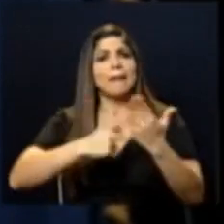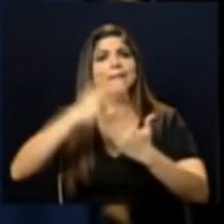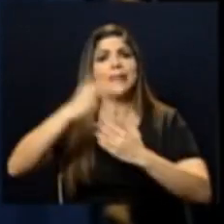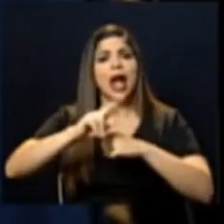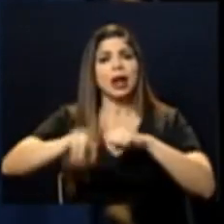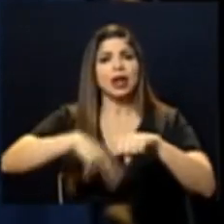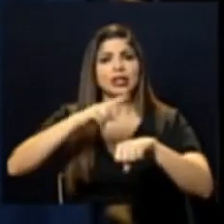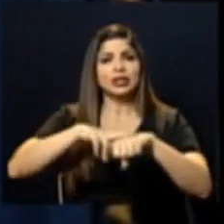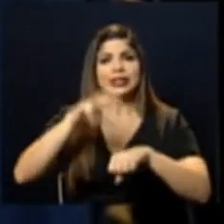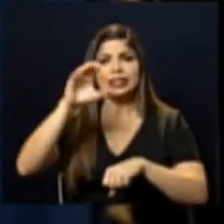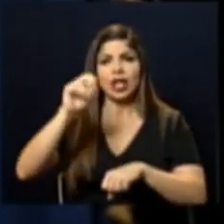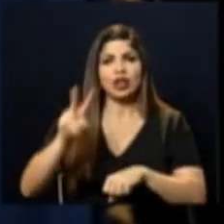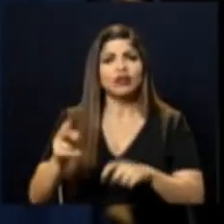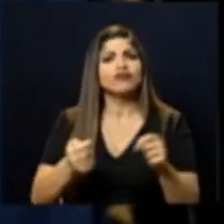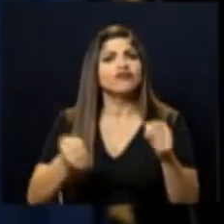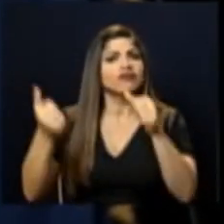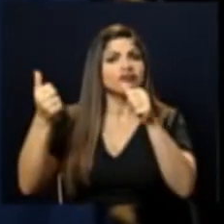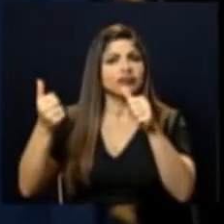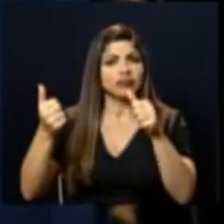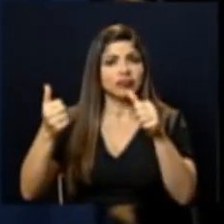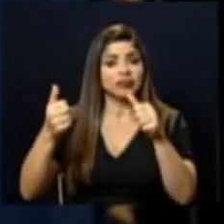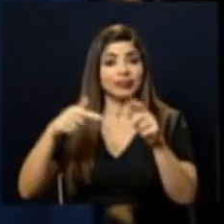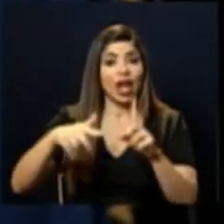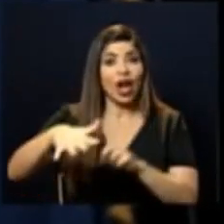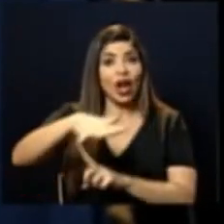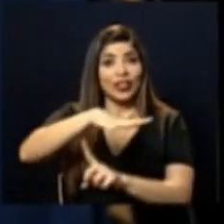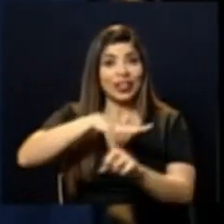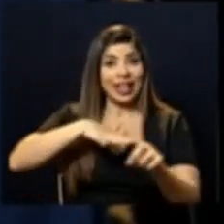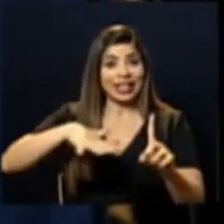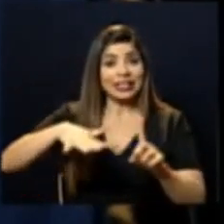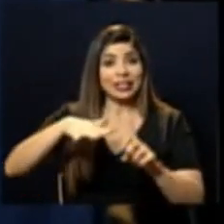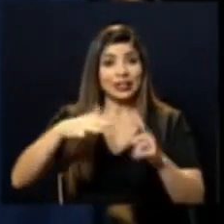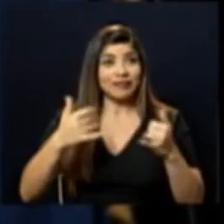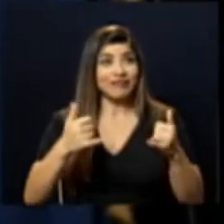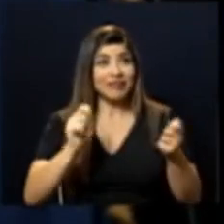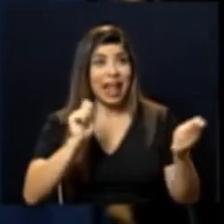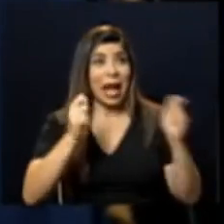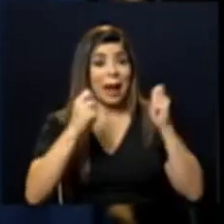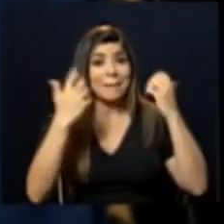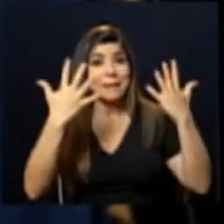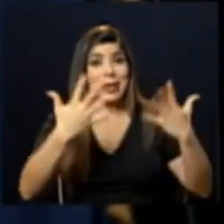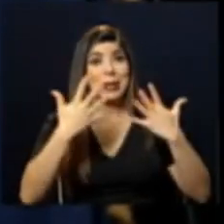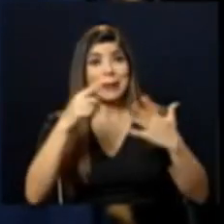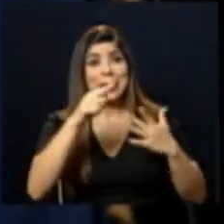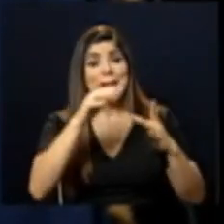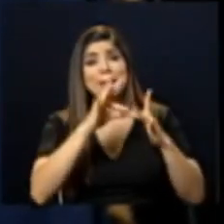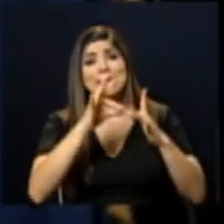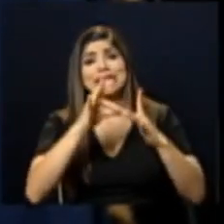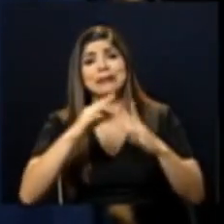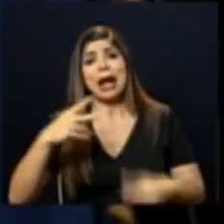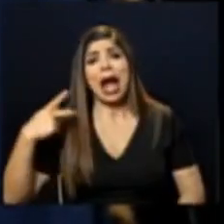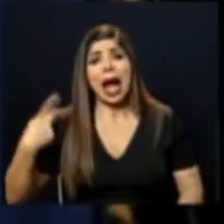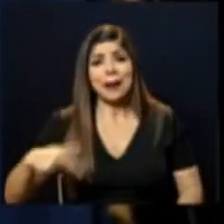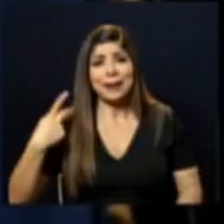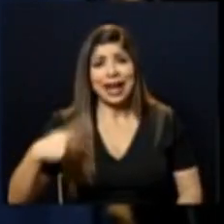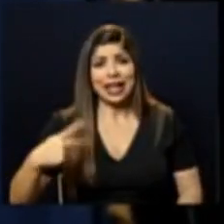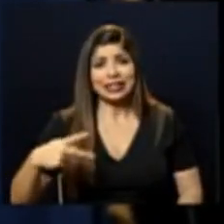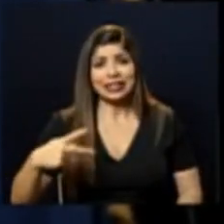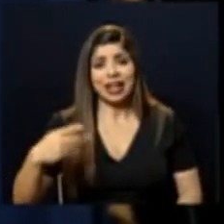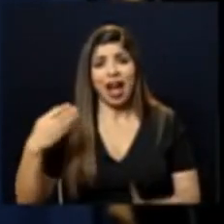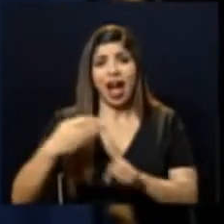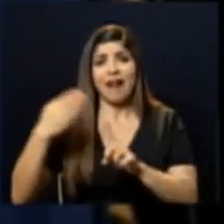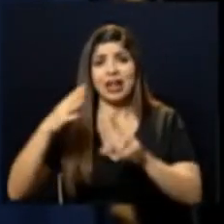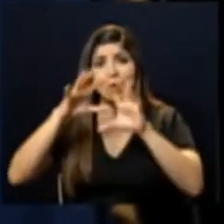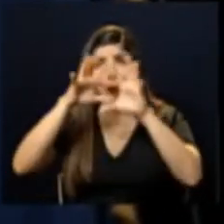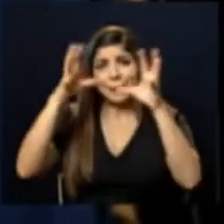de Descarbonización en un contexto donde el cambio climático es la principal amenaza para el